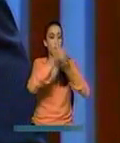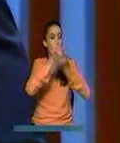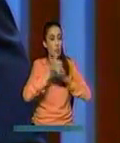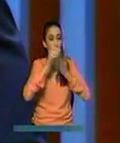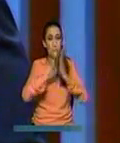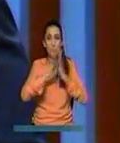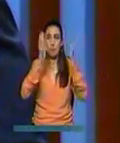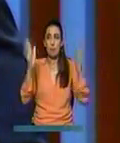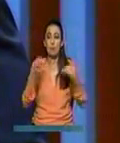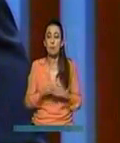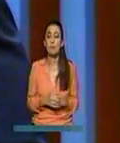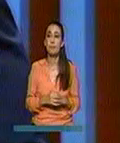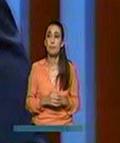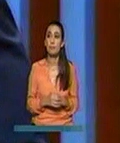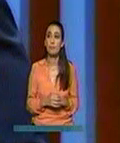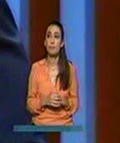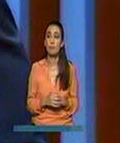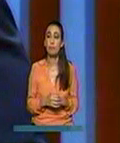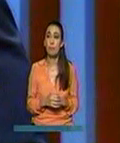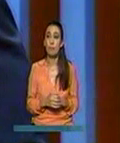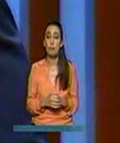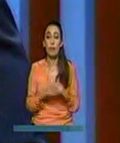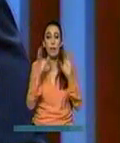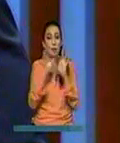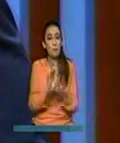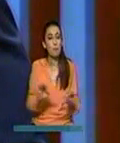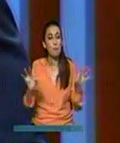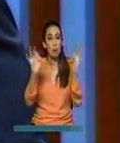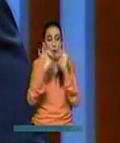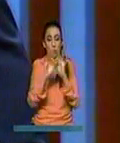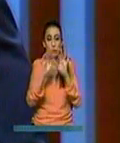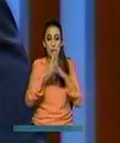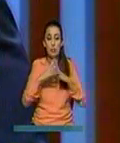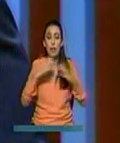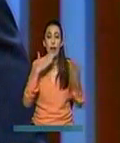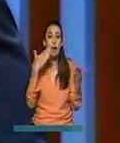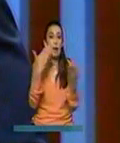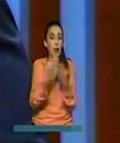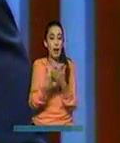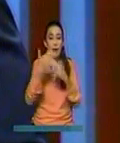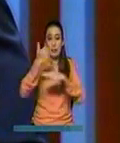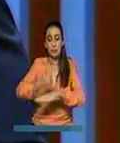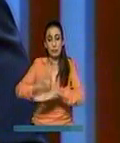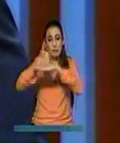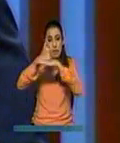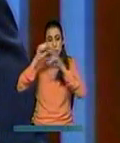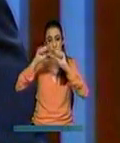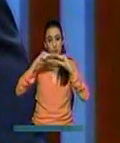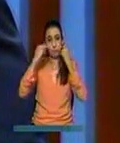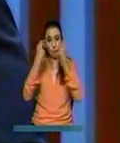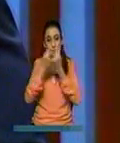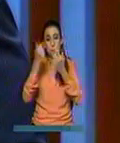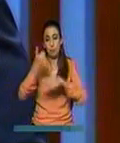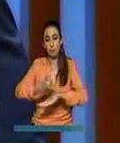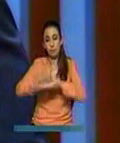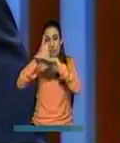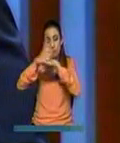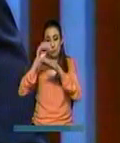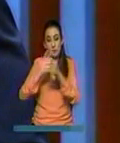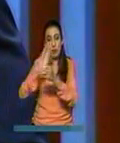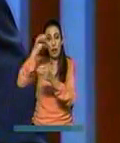mucho. Y sobre todo al gremio, agradecer al gremio que apoya a la asociación, a los que estamos